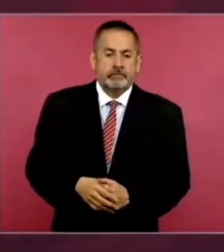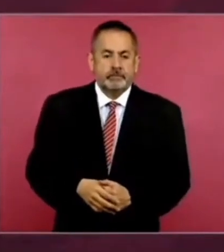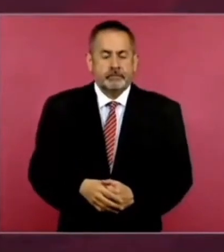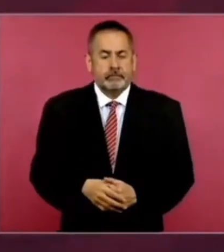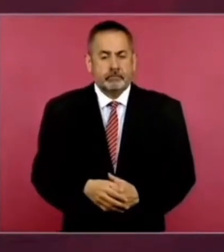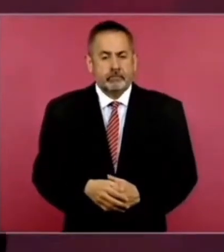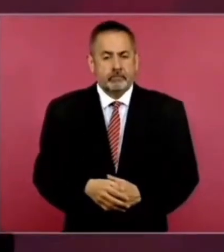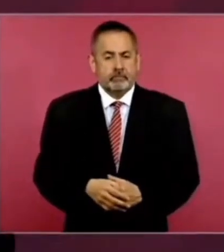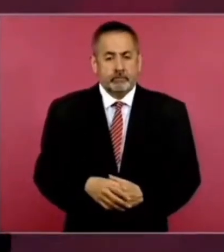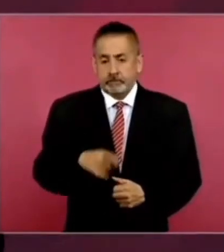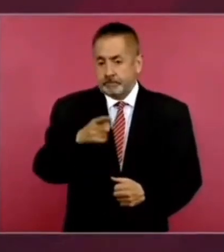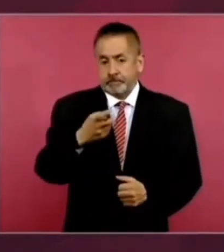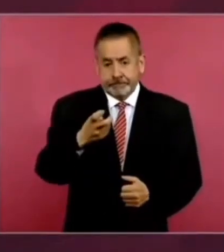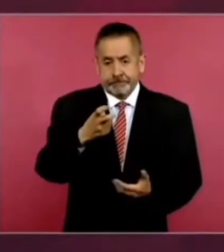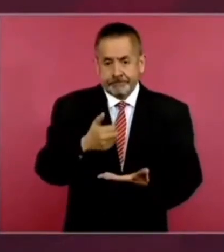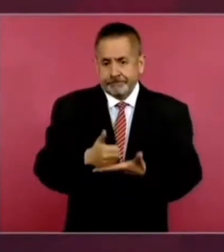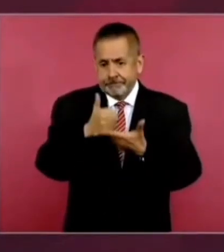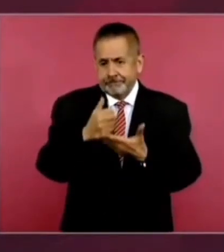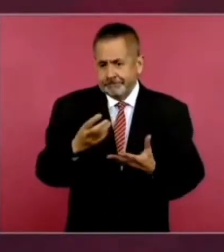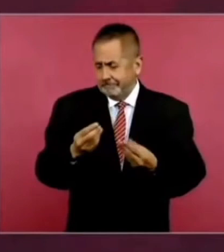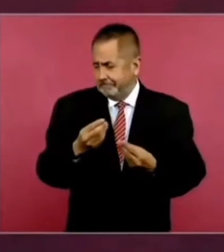nos ha ayudado muchísimo,